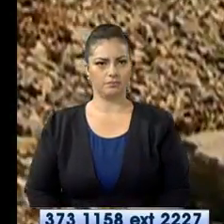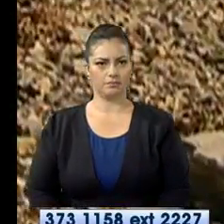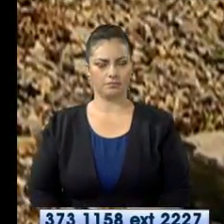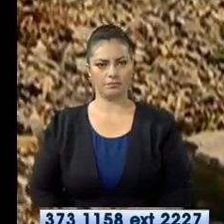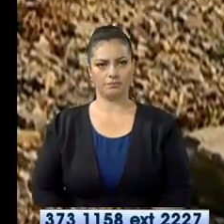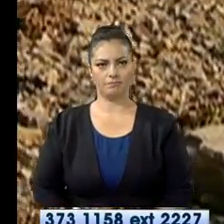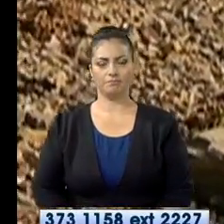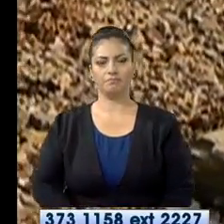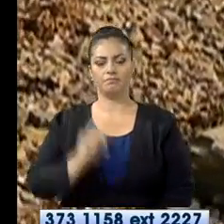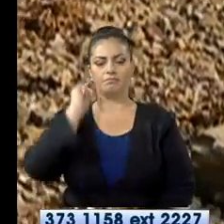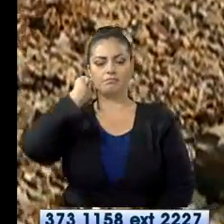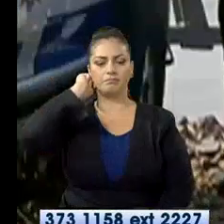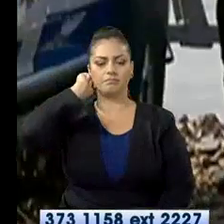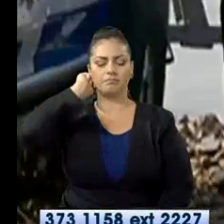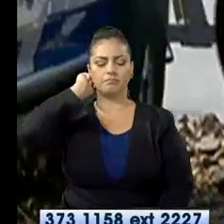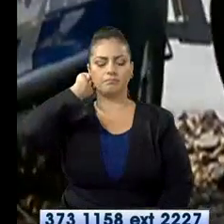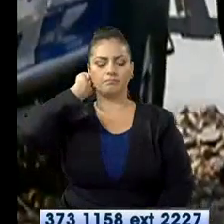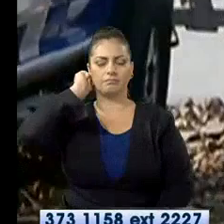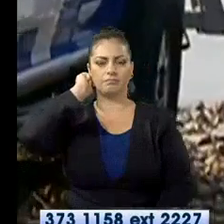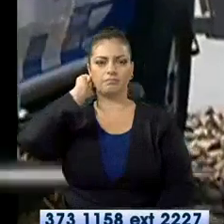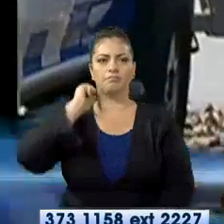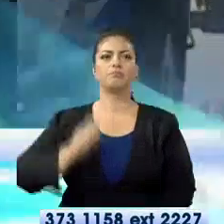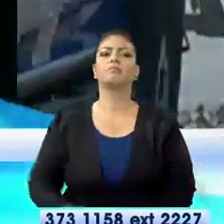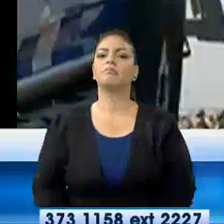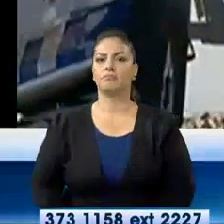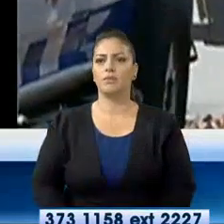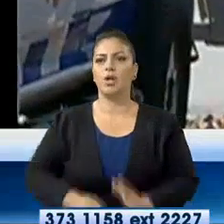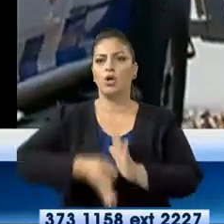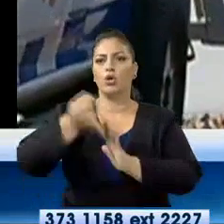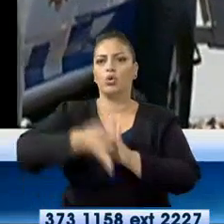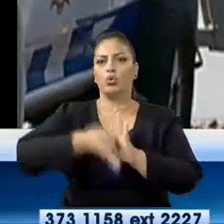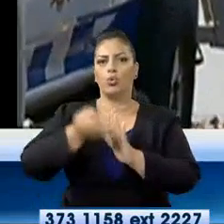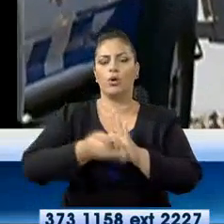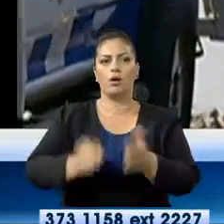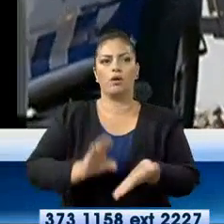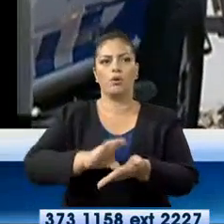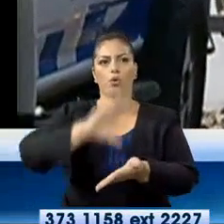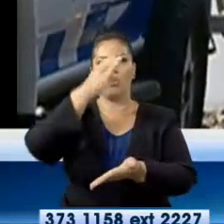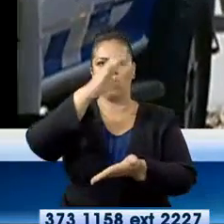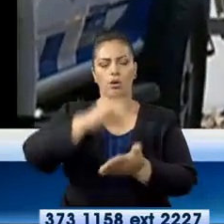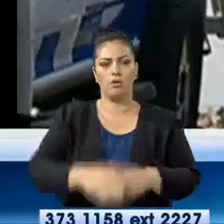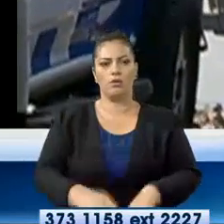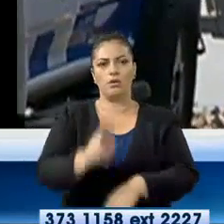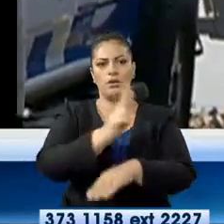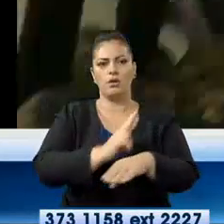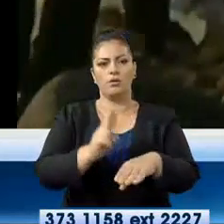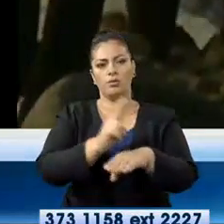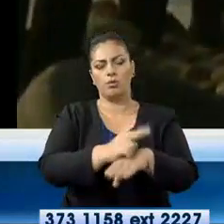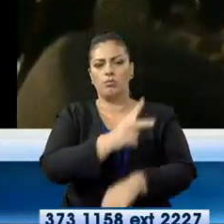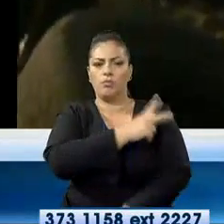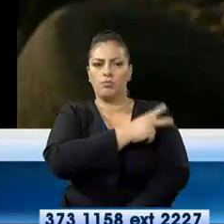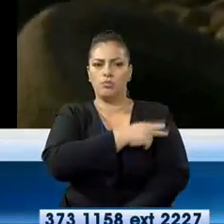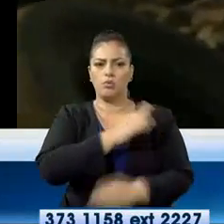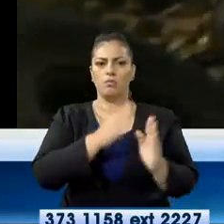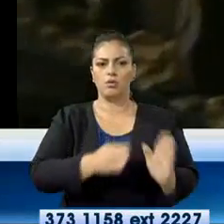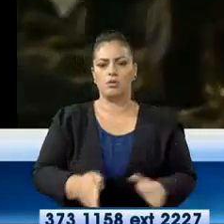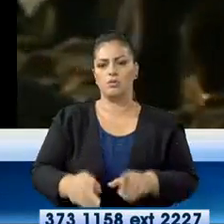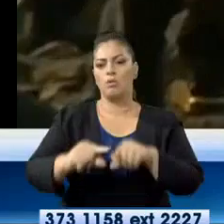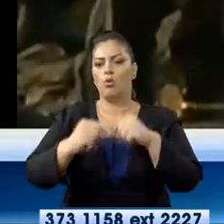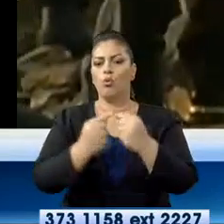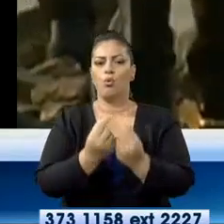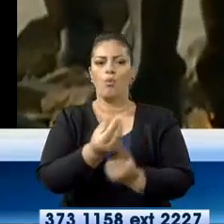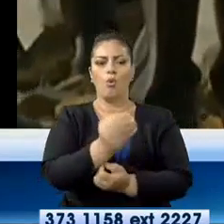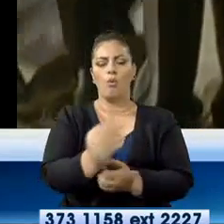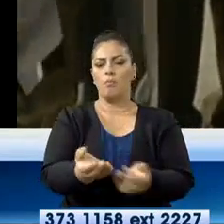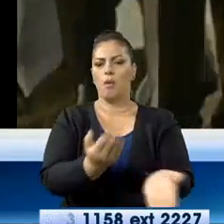Una supuesta excursión o actividad recreativa en el río Babahoyo acabó en tragedia cuando un estudiante de